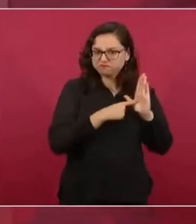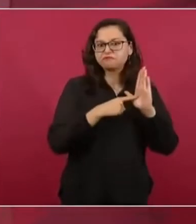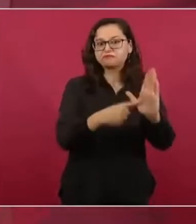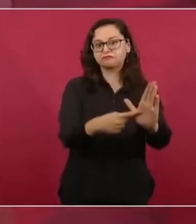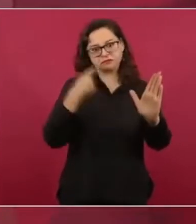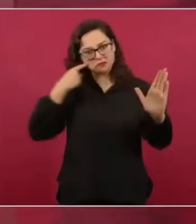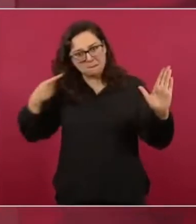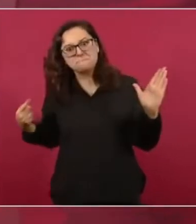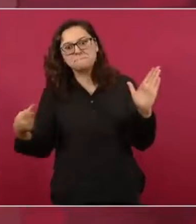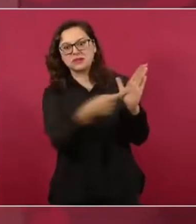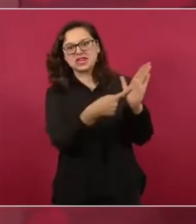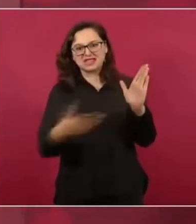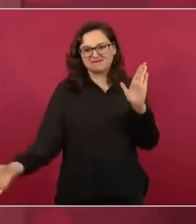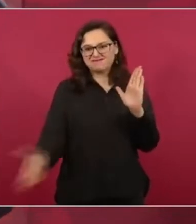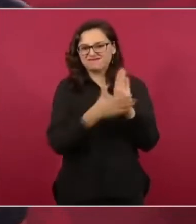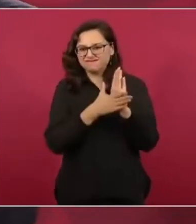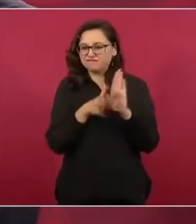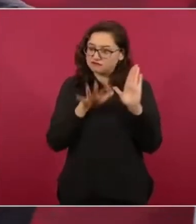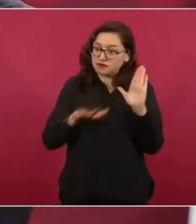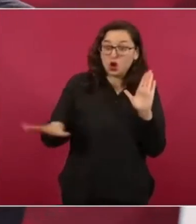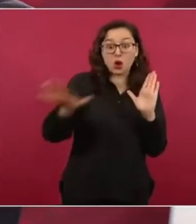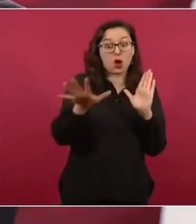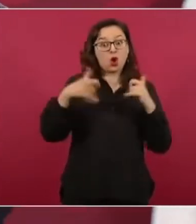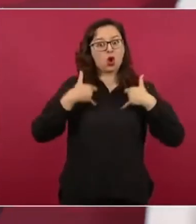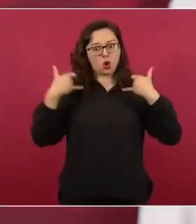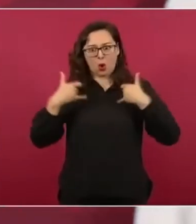para que vean cómo